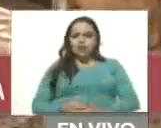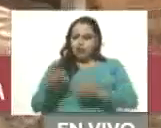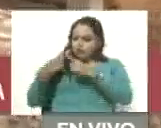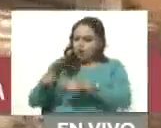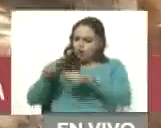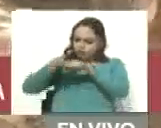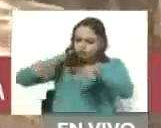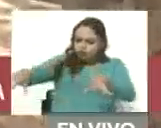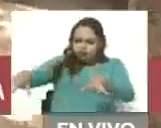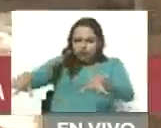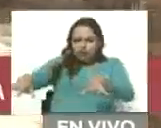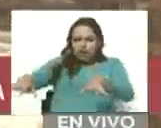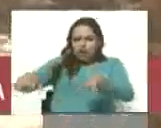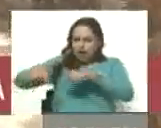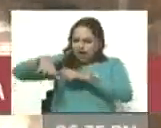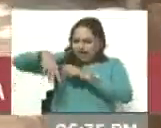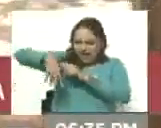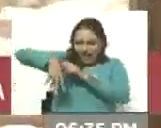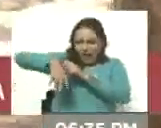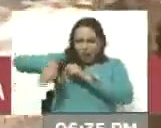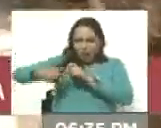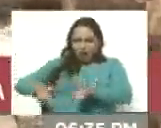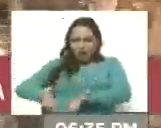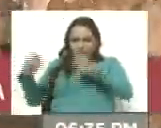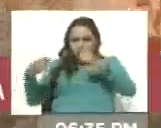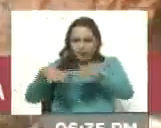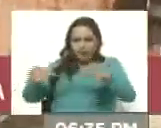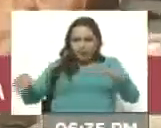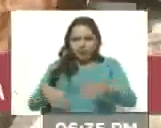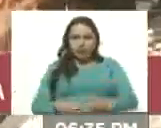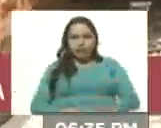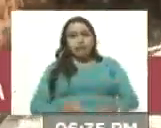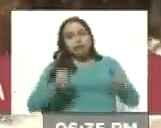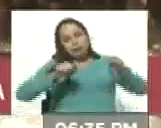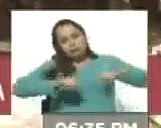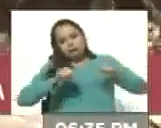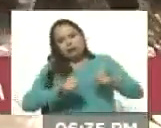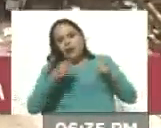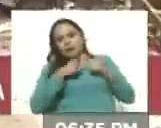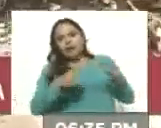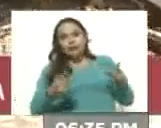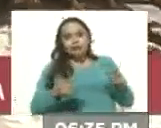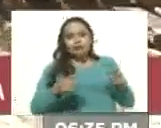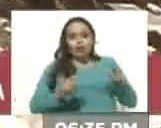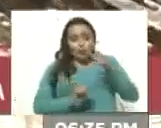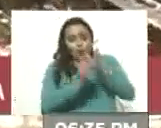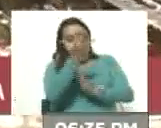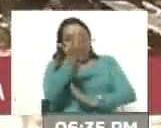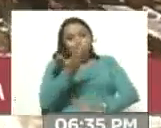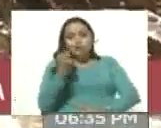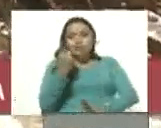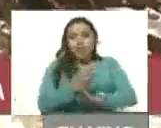de un árbol que desafortunadamente pues hay que estarlos controlando